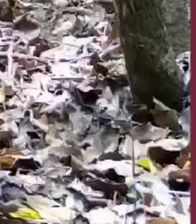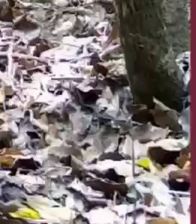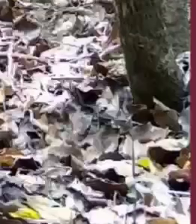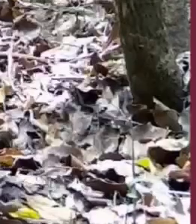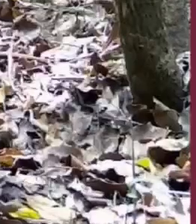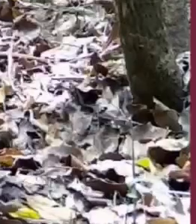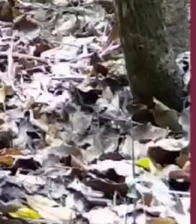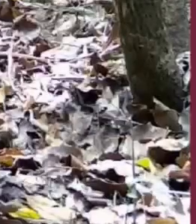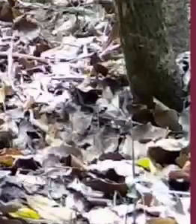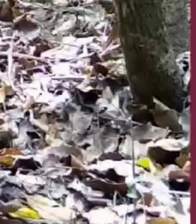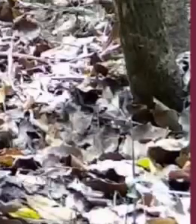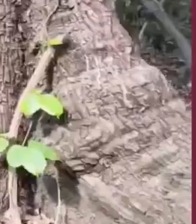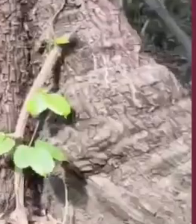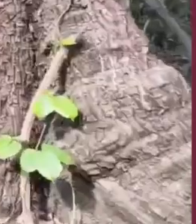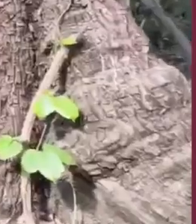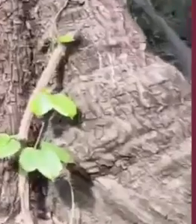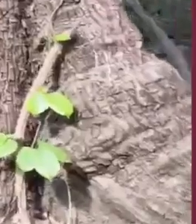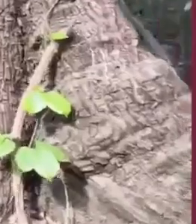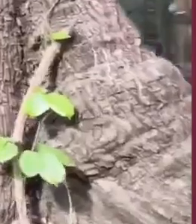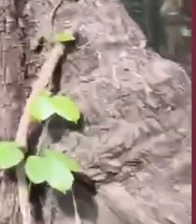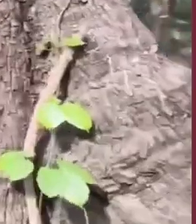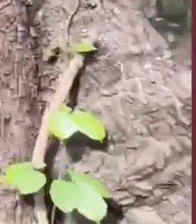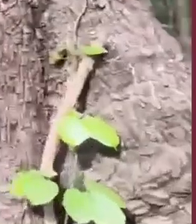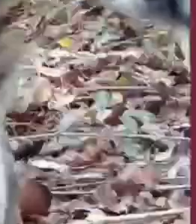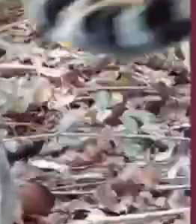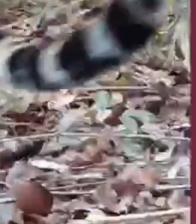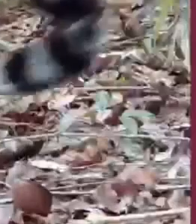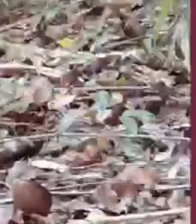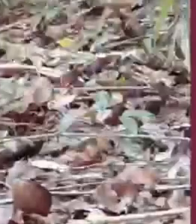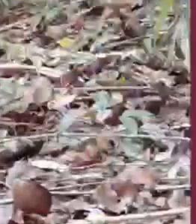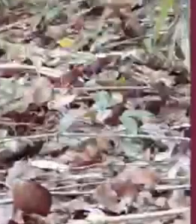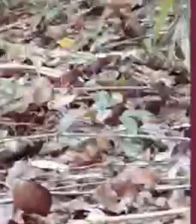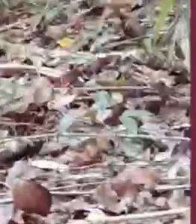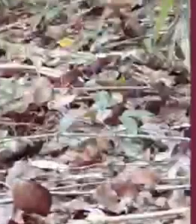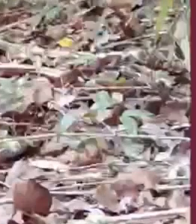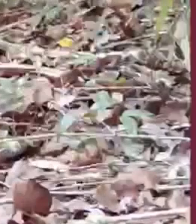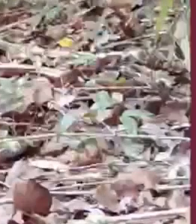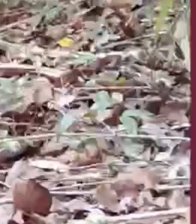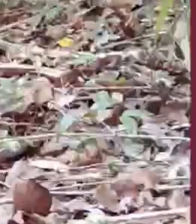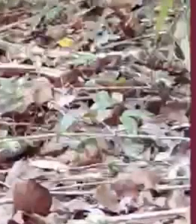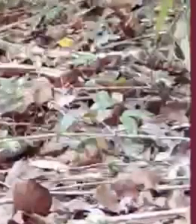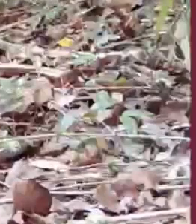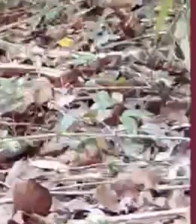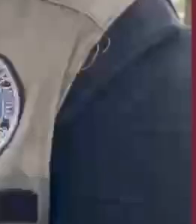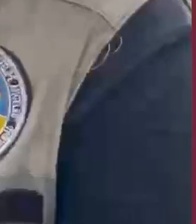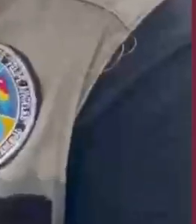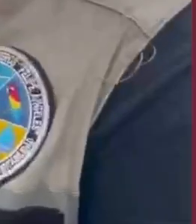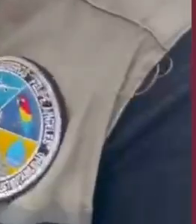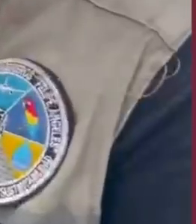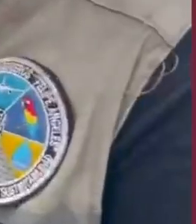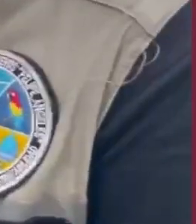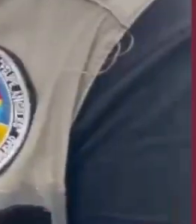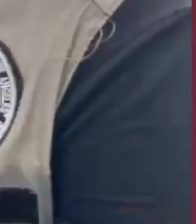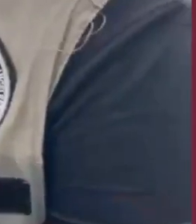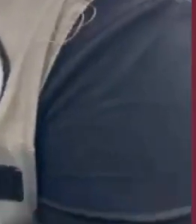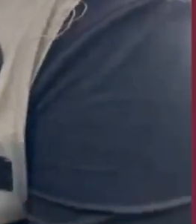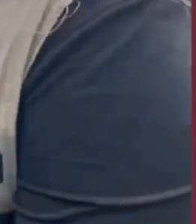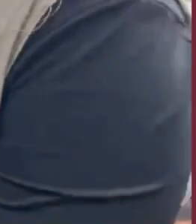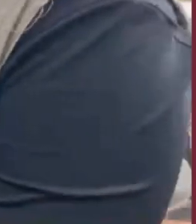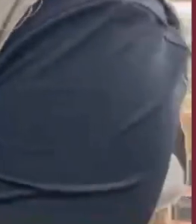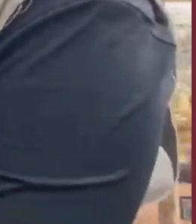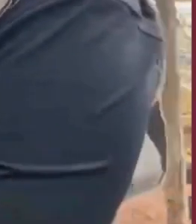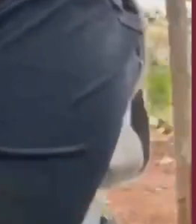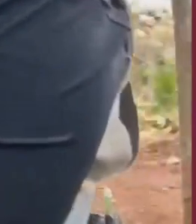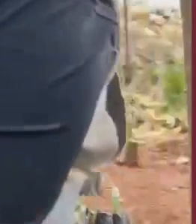logísticos, ambientales y de prospección arqueológica superpuestos en cada minuto de su edificación. Este gran complejo